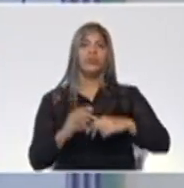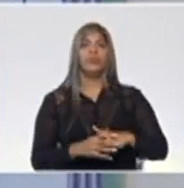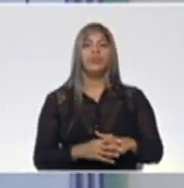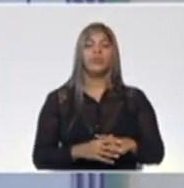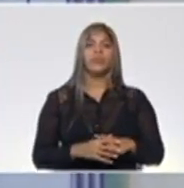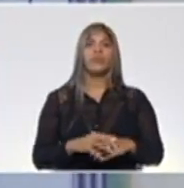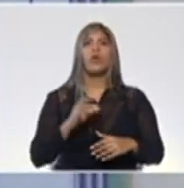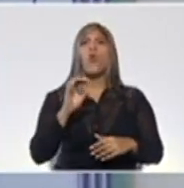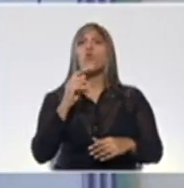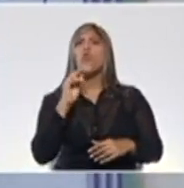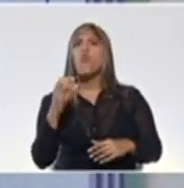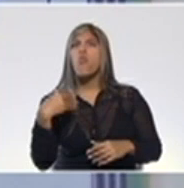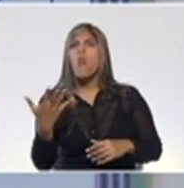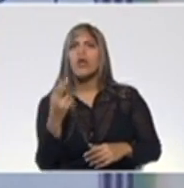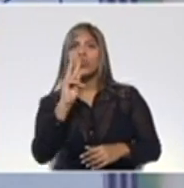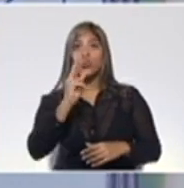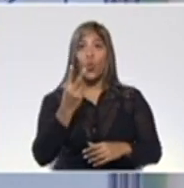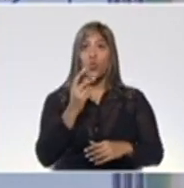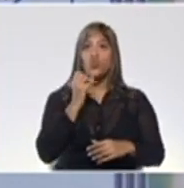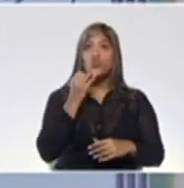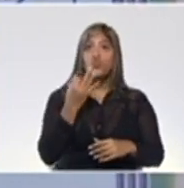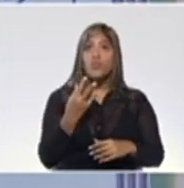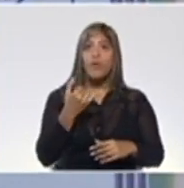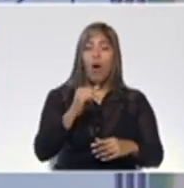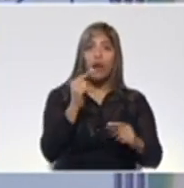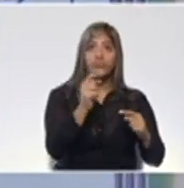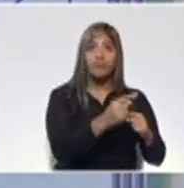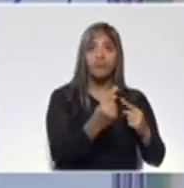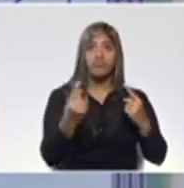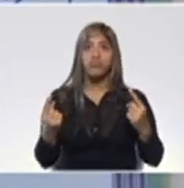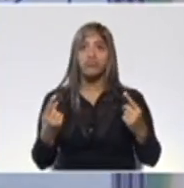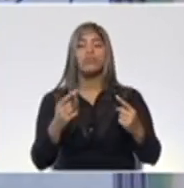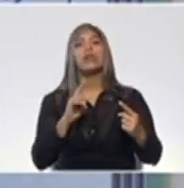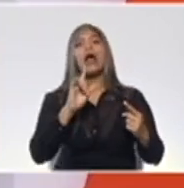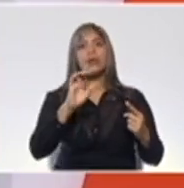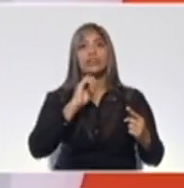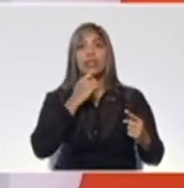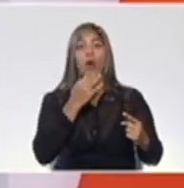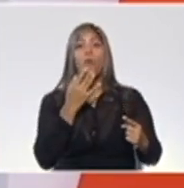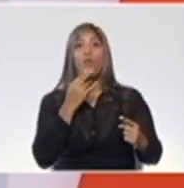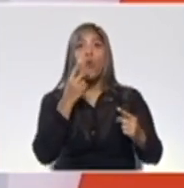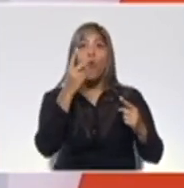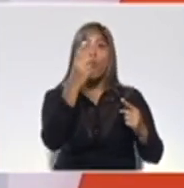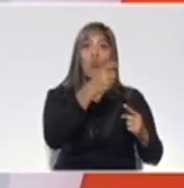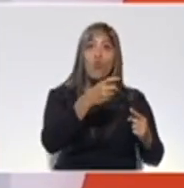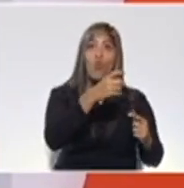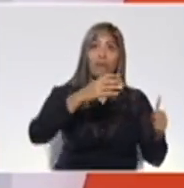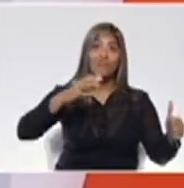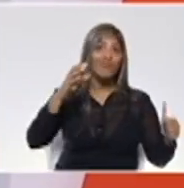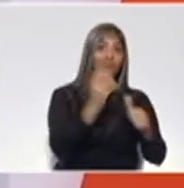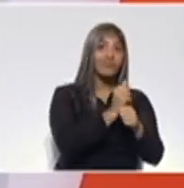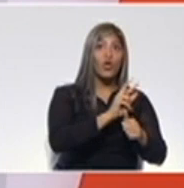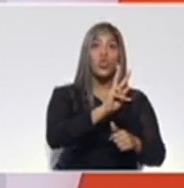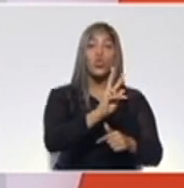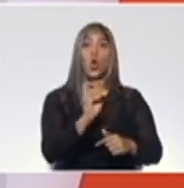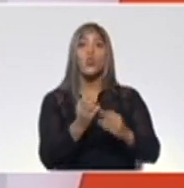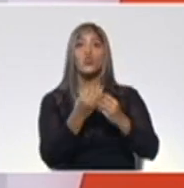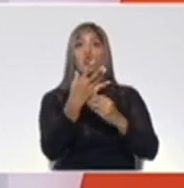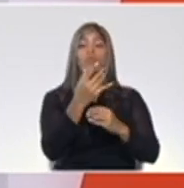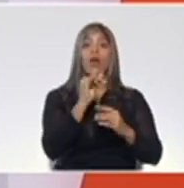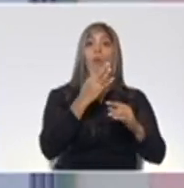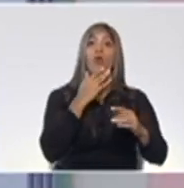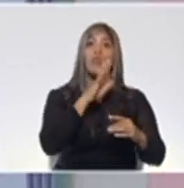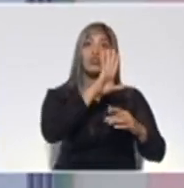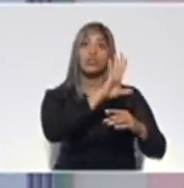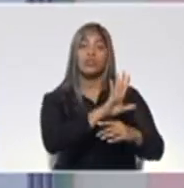¿Quiénes son esos dos números que van aquí? Bueno, el secretico es, si logramos encontrar dos números que sumados den